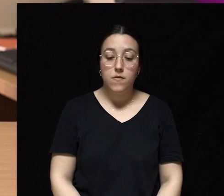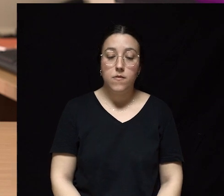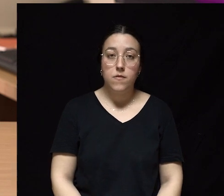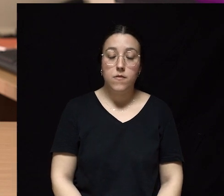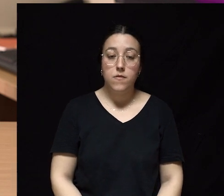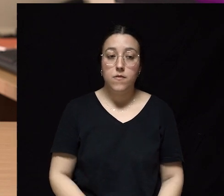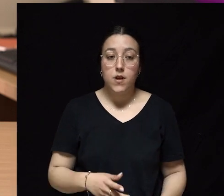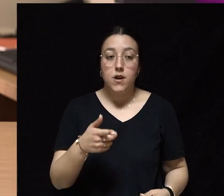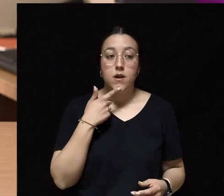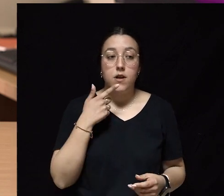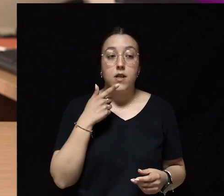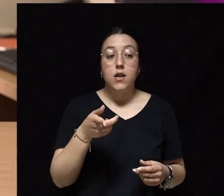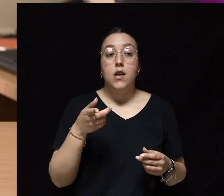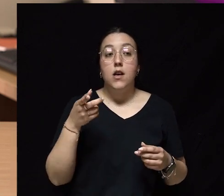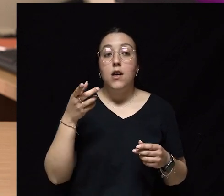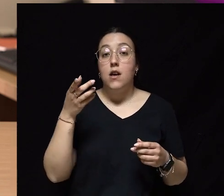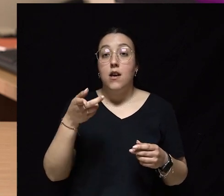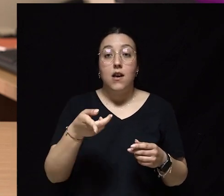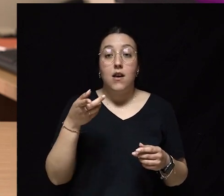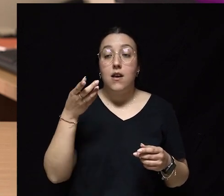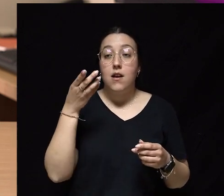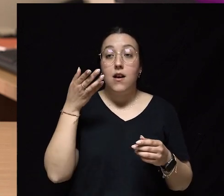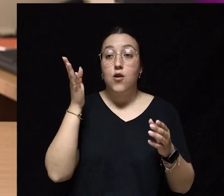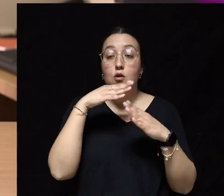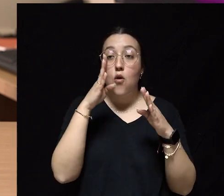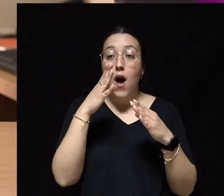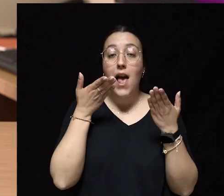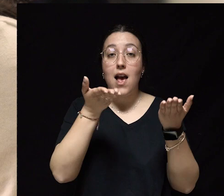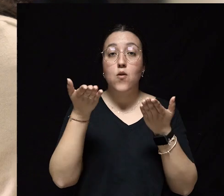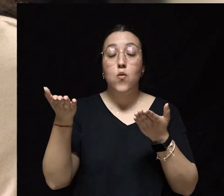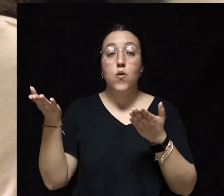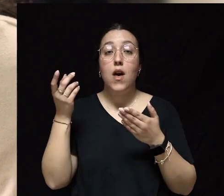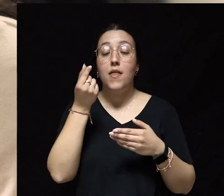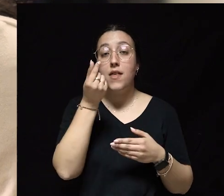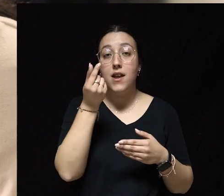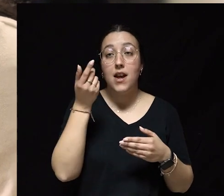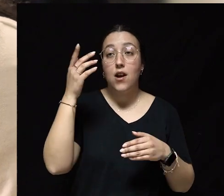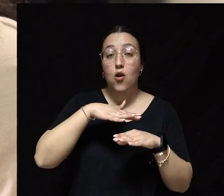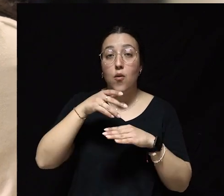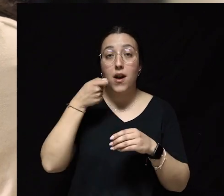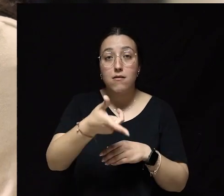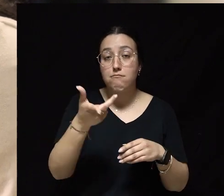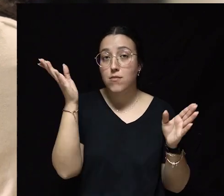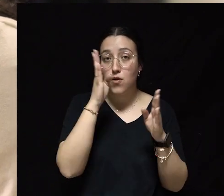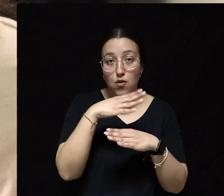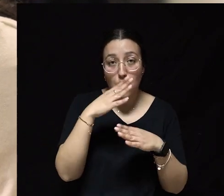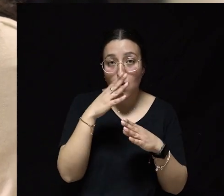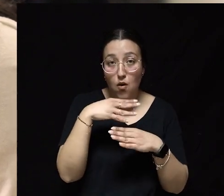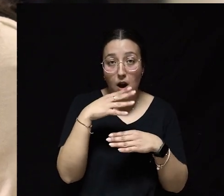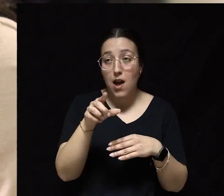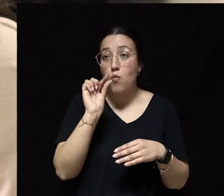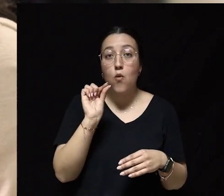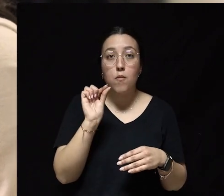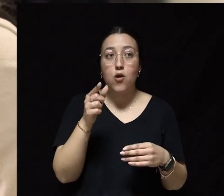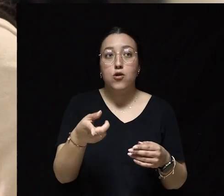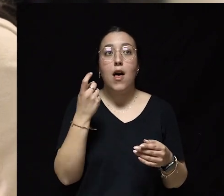final somos y recibimos lo mismo que cualquier otra escuela, pero nuestra realidad es bien diferente,